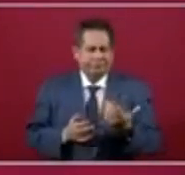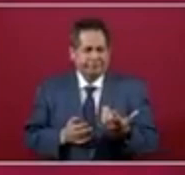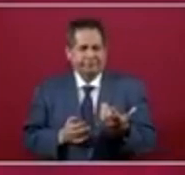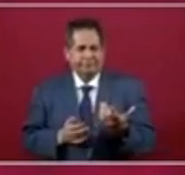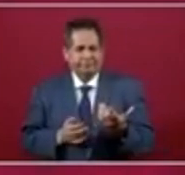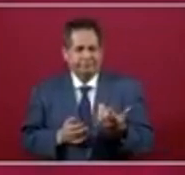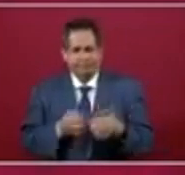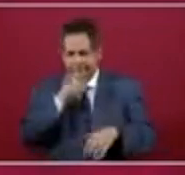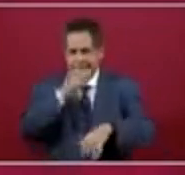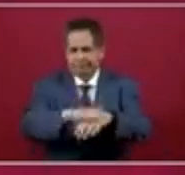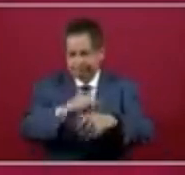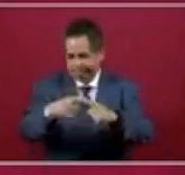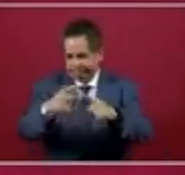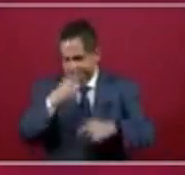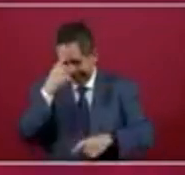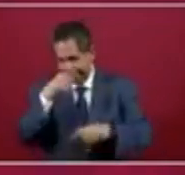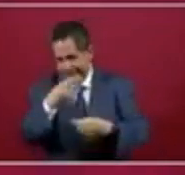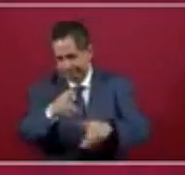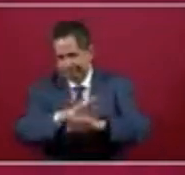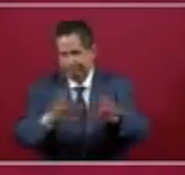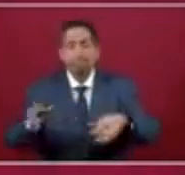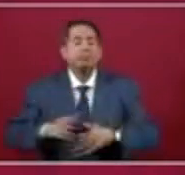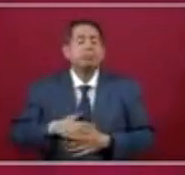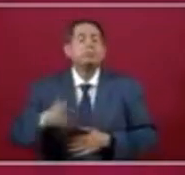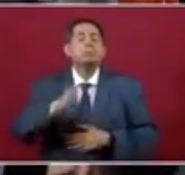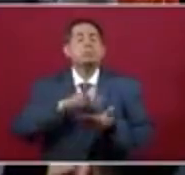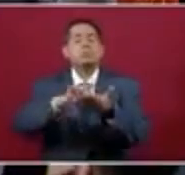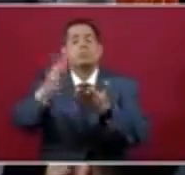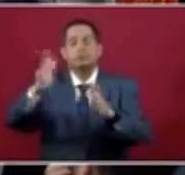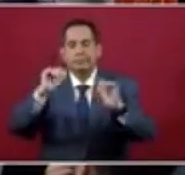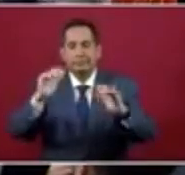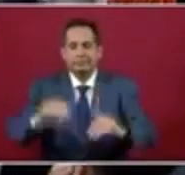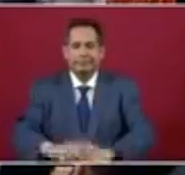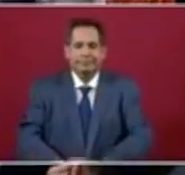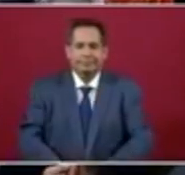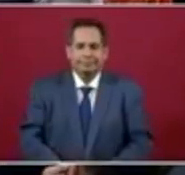Ahí se los dejo de tarea. Bueno, muchas gracias.